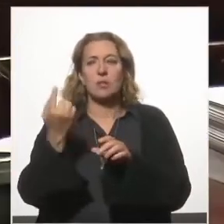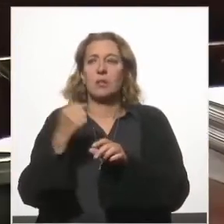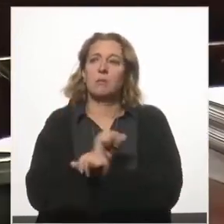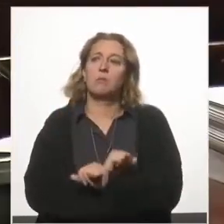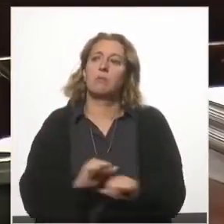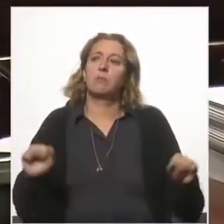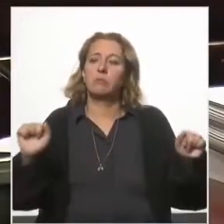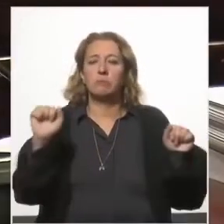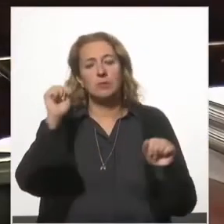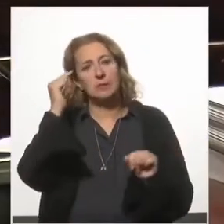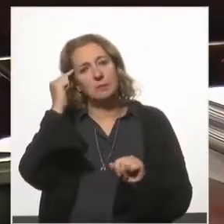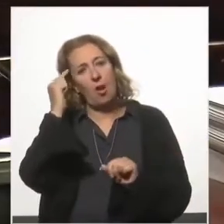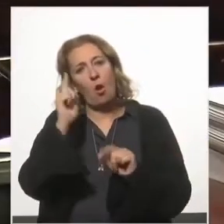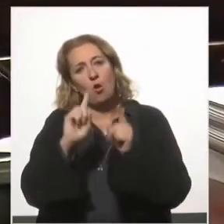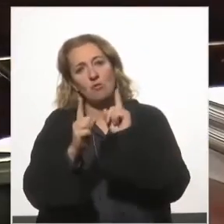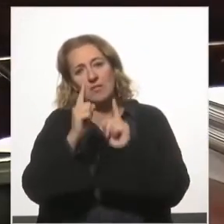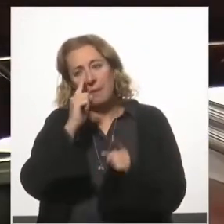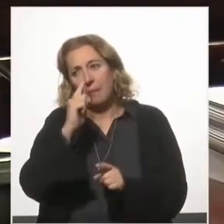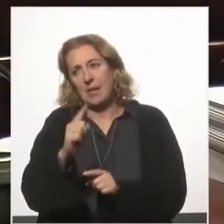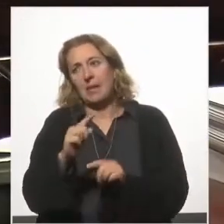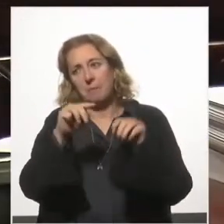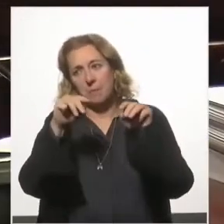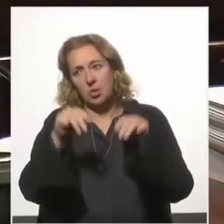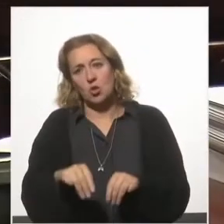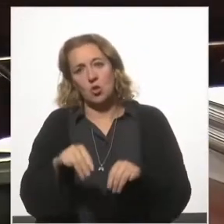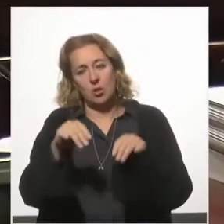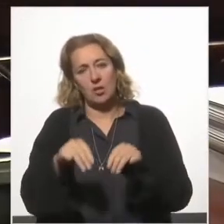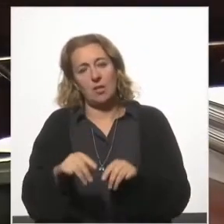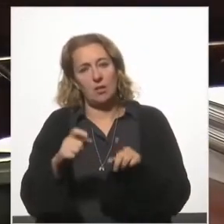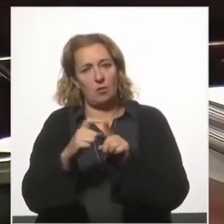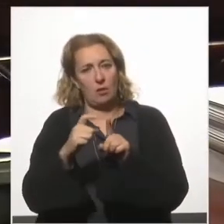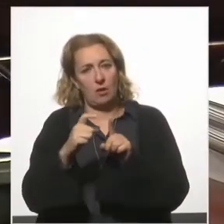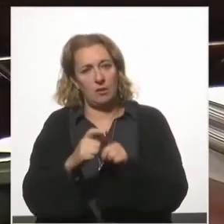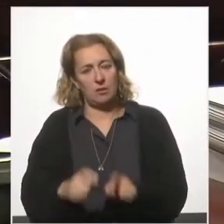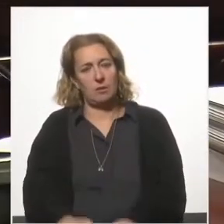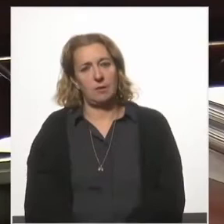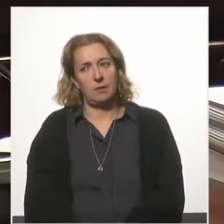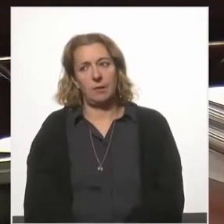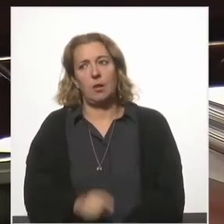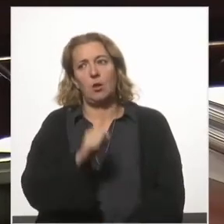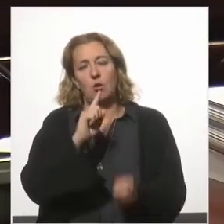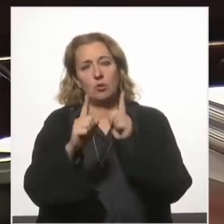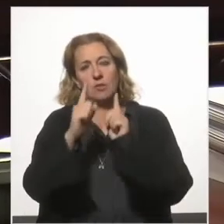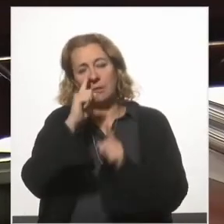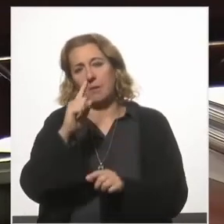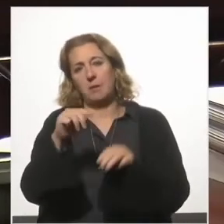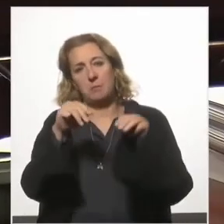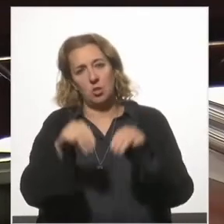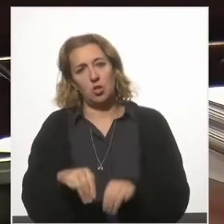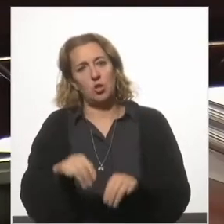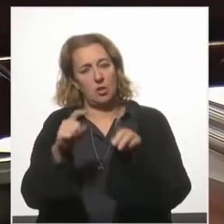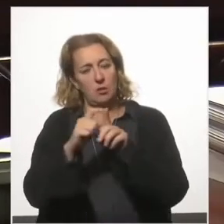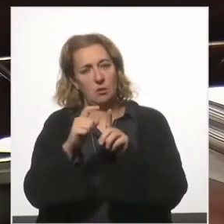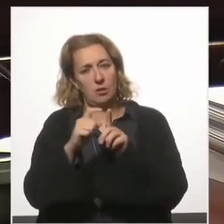estimar unos 11 mil millones de dólares, 11 mil millones de